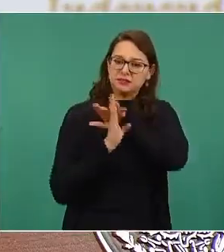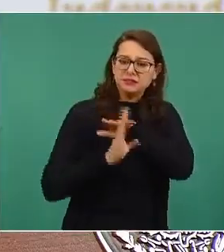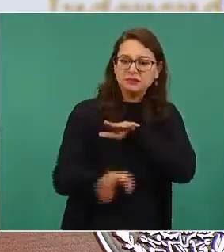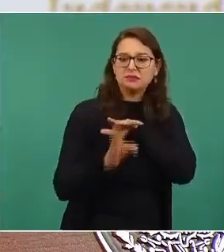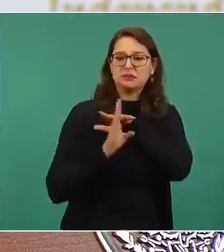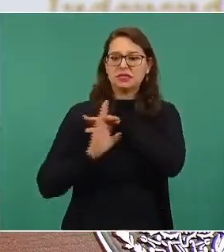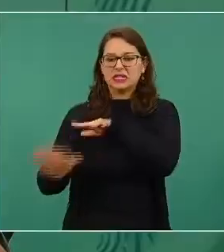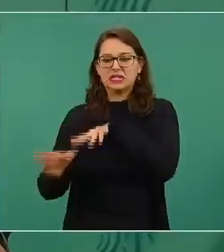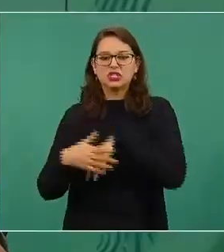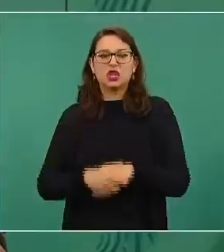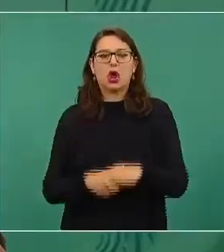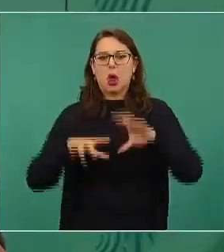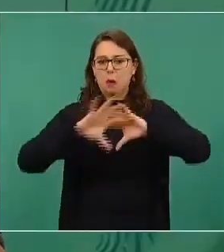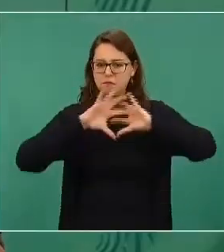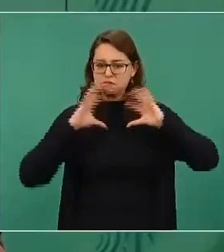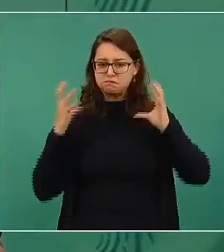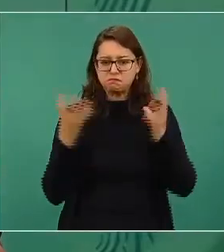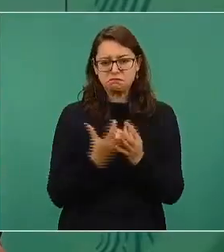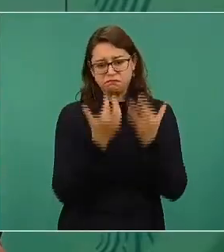la destrucción del planeta,